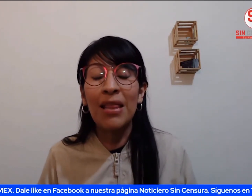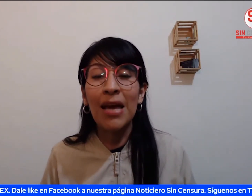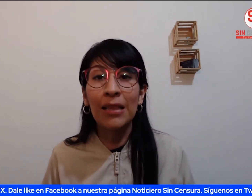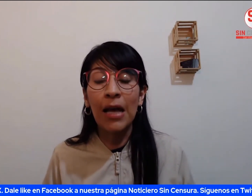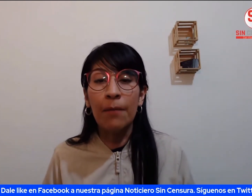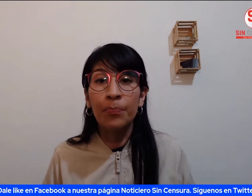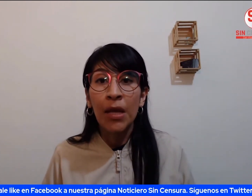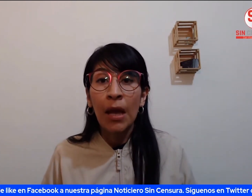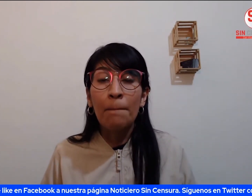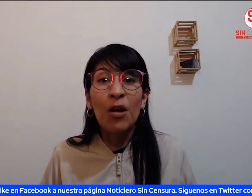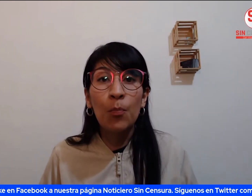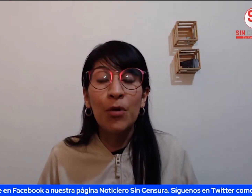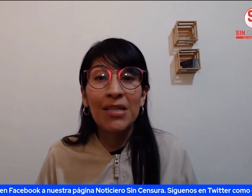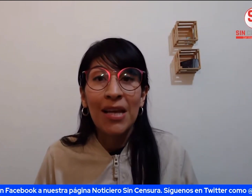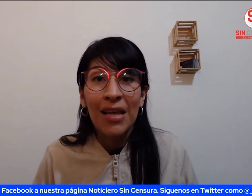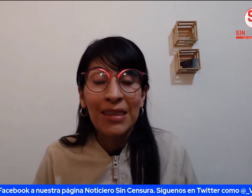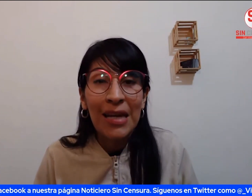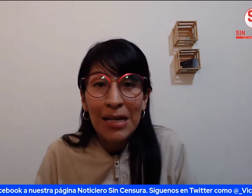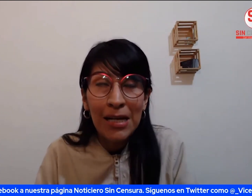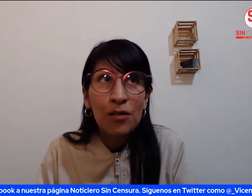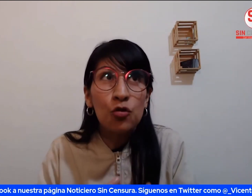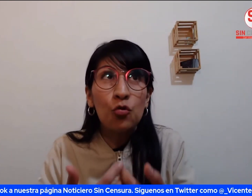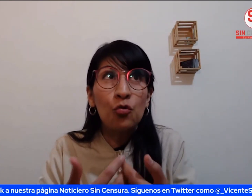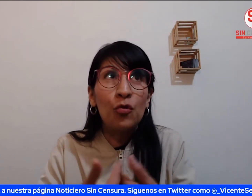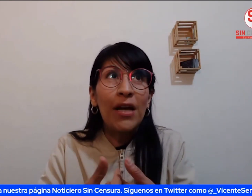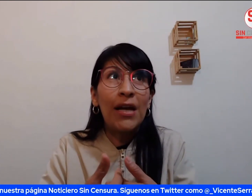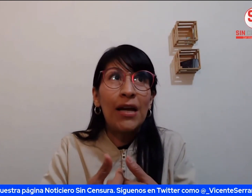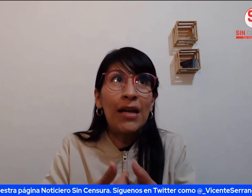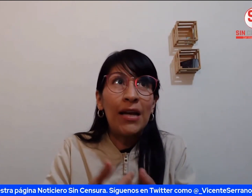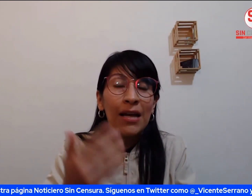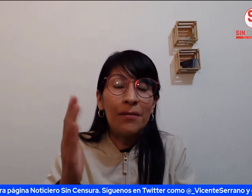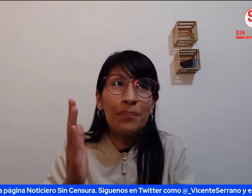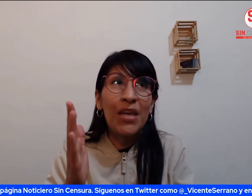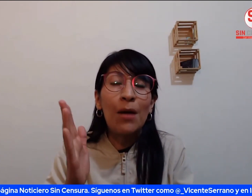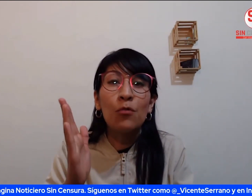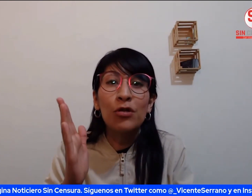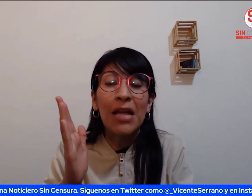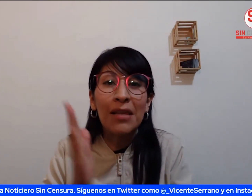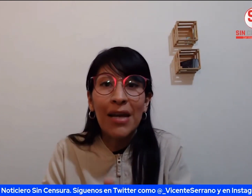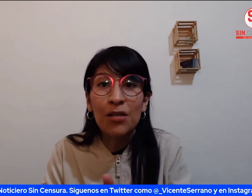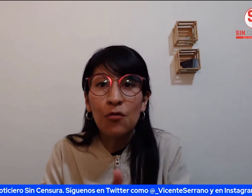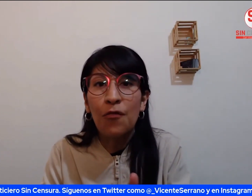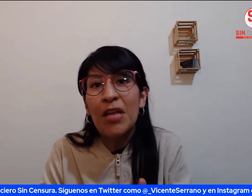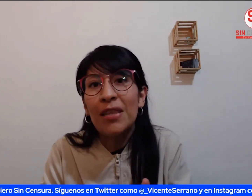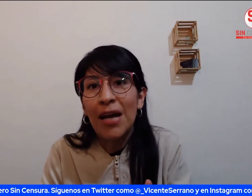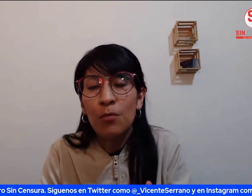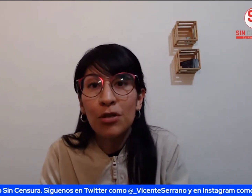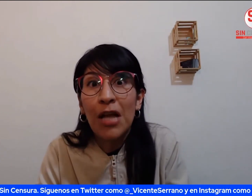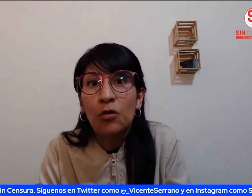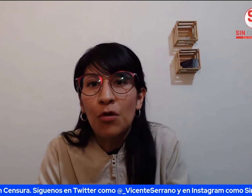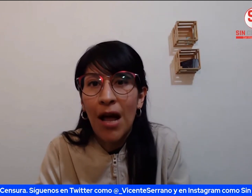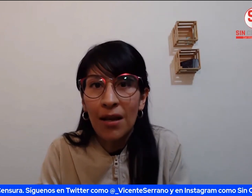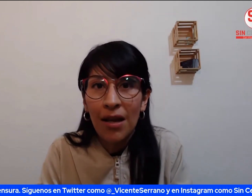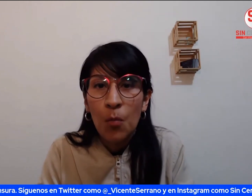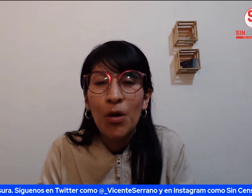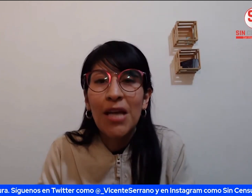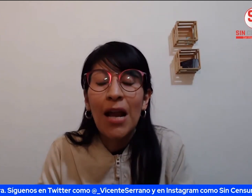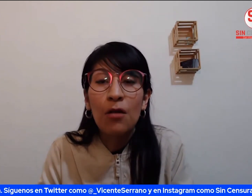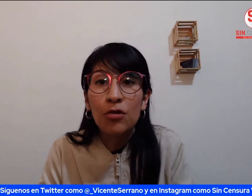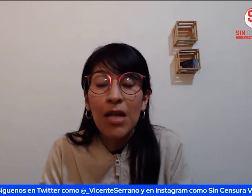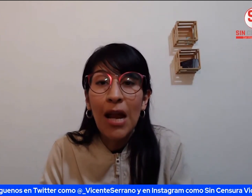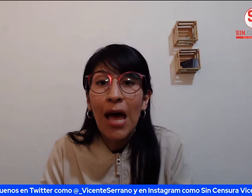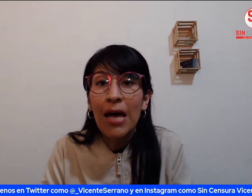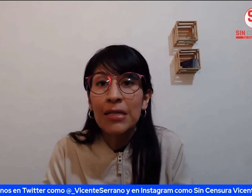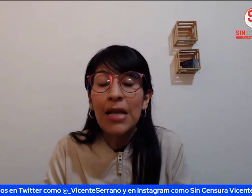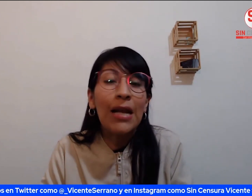agenda mediática. Pero pues tiene su, digamos, tendría su fin, digamos, natural, pues